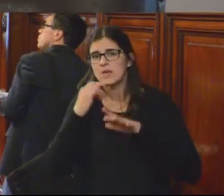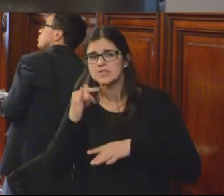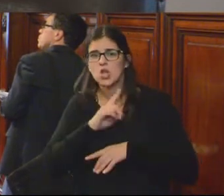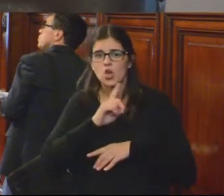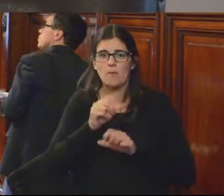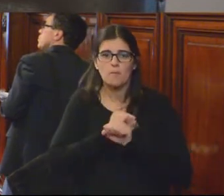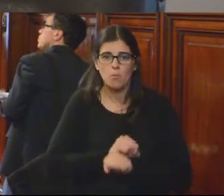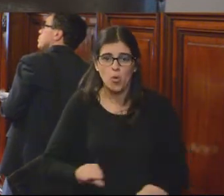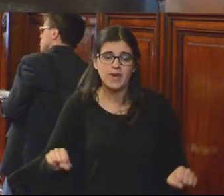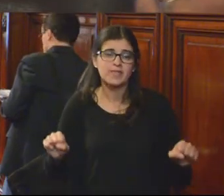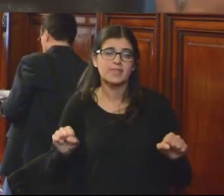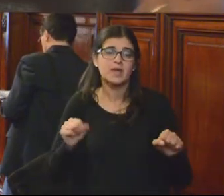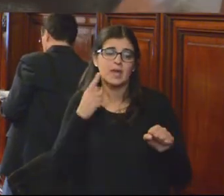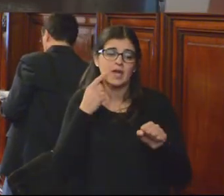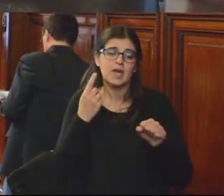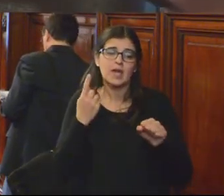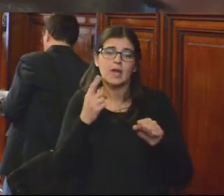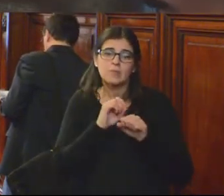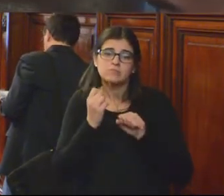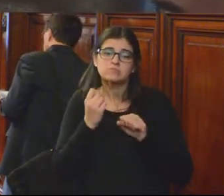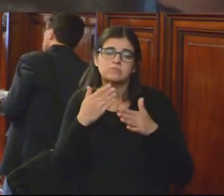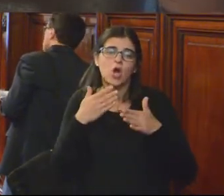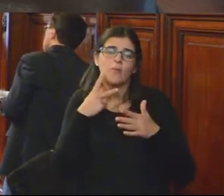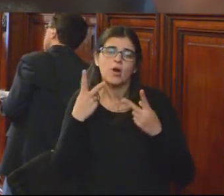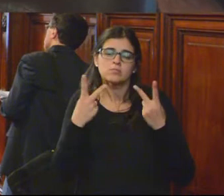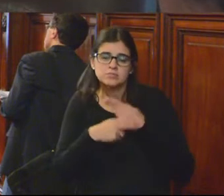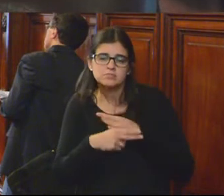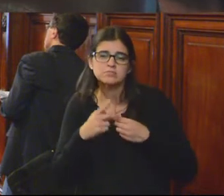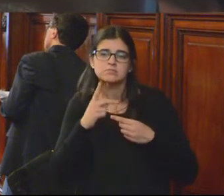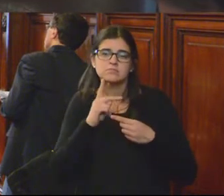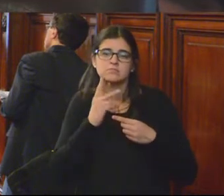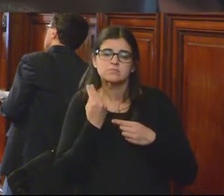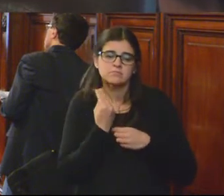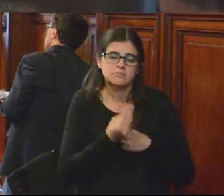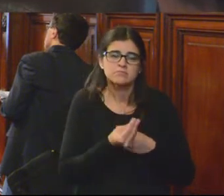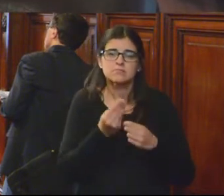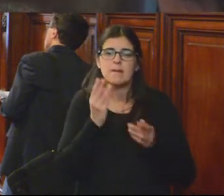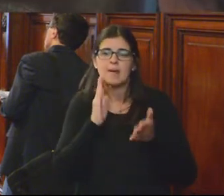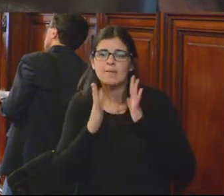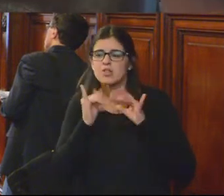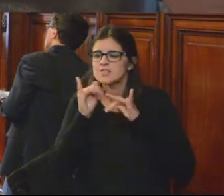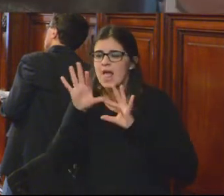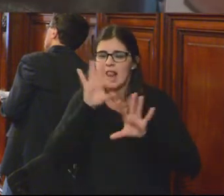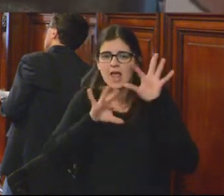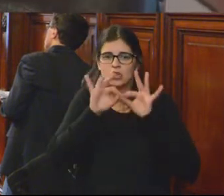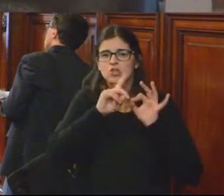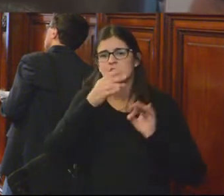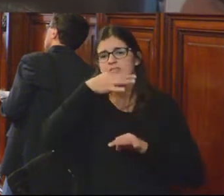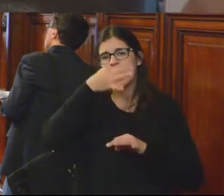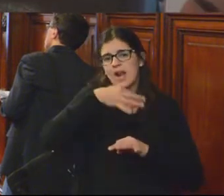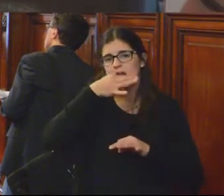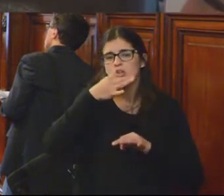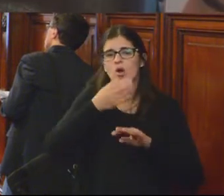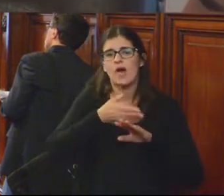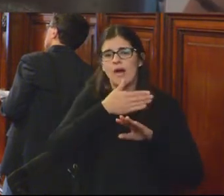no impedir la incorporación de unos parlamentarios electos sin la declaración de una nulidad,